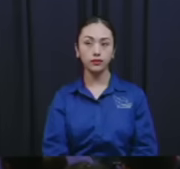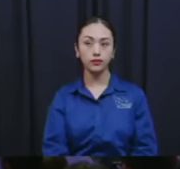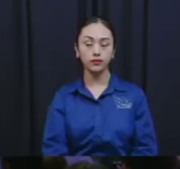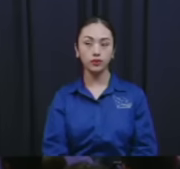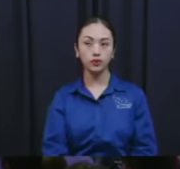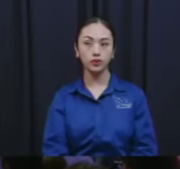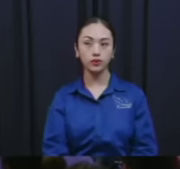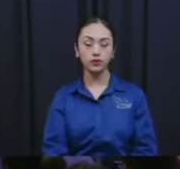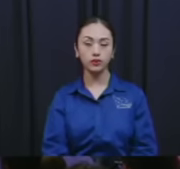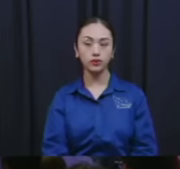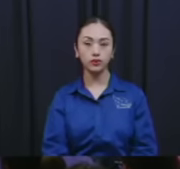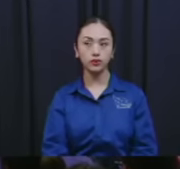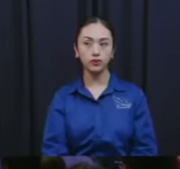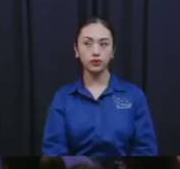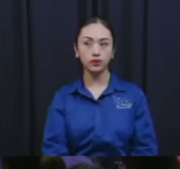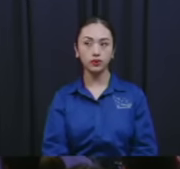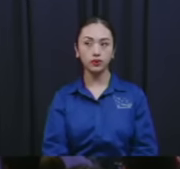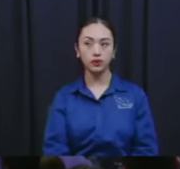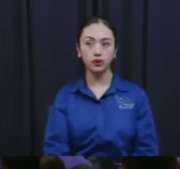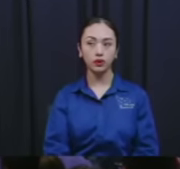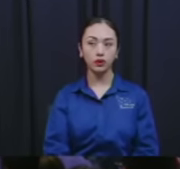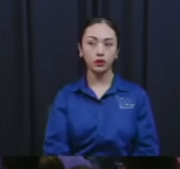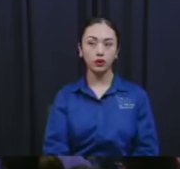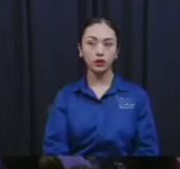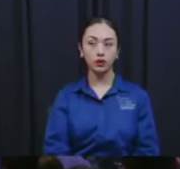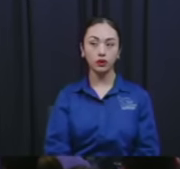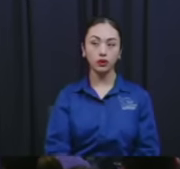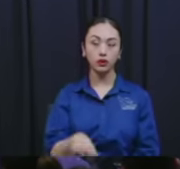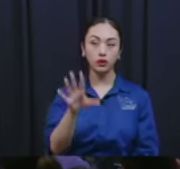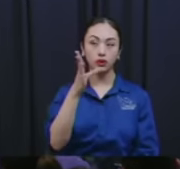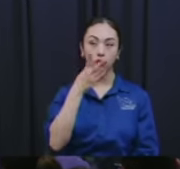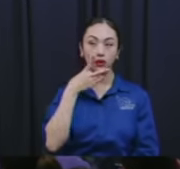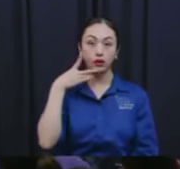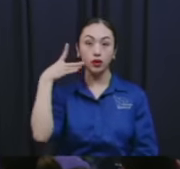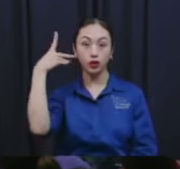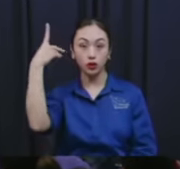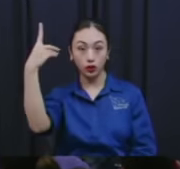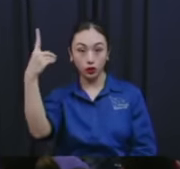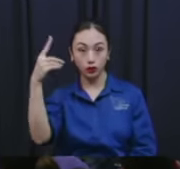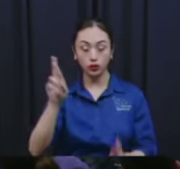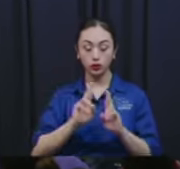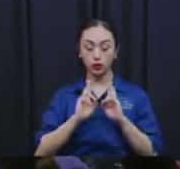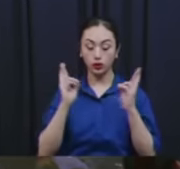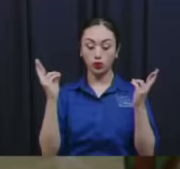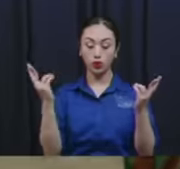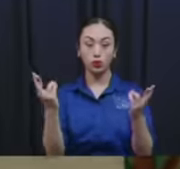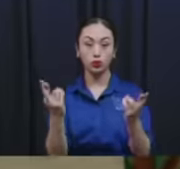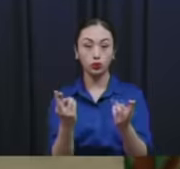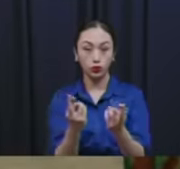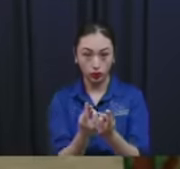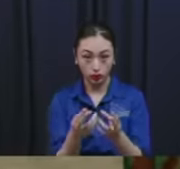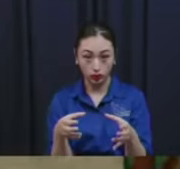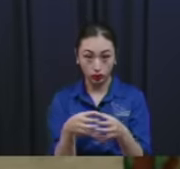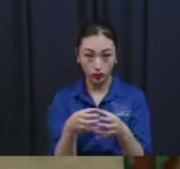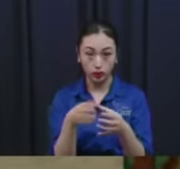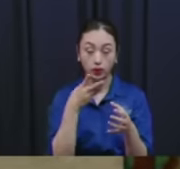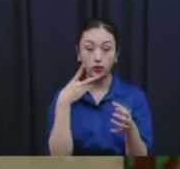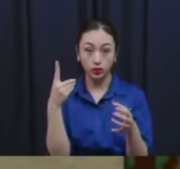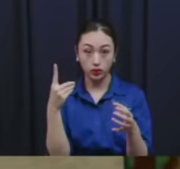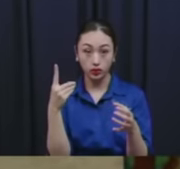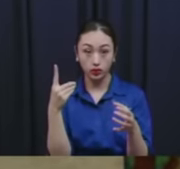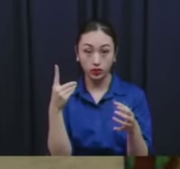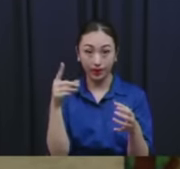King James judge among the Gods y la palabra es Elohim